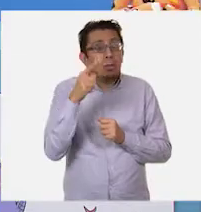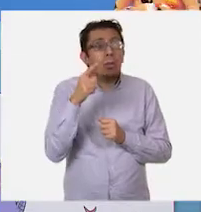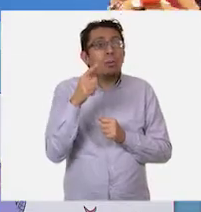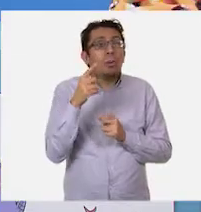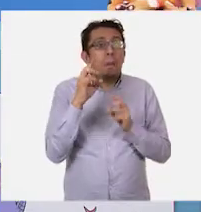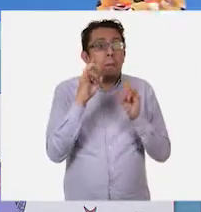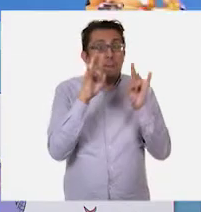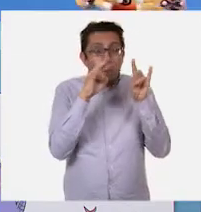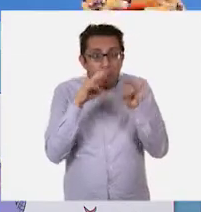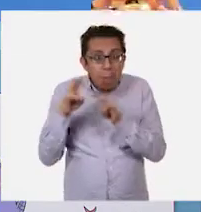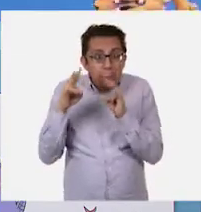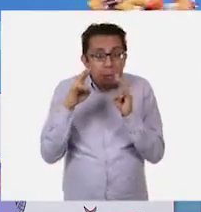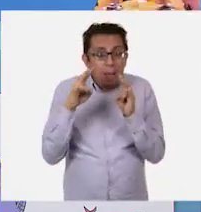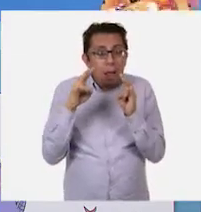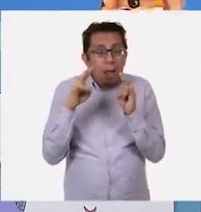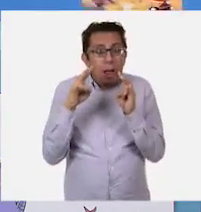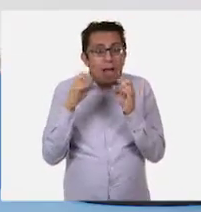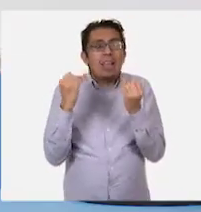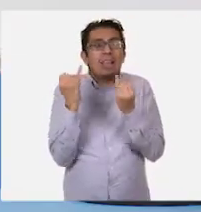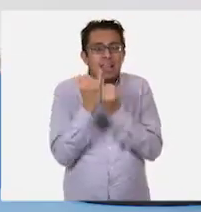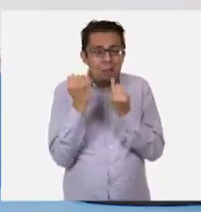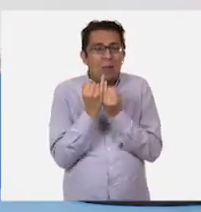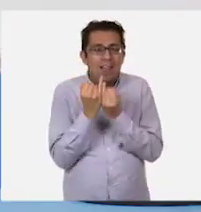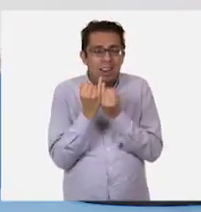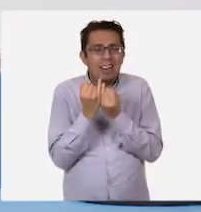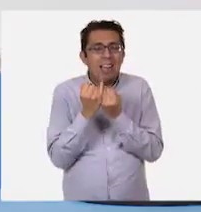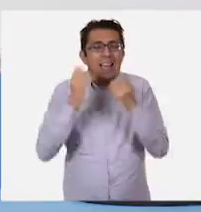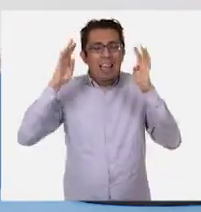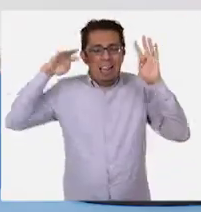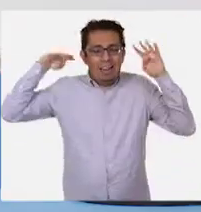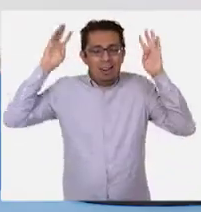listo como Jolisto.